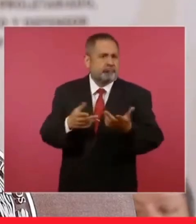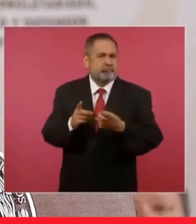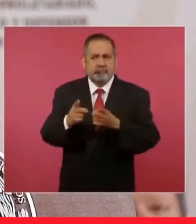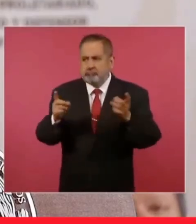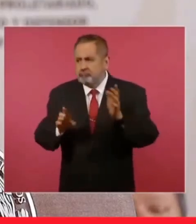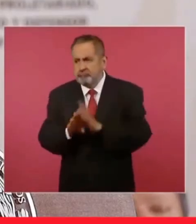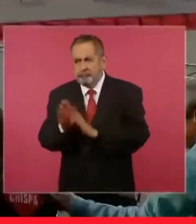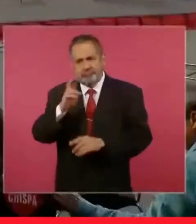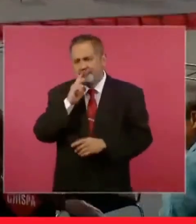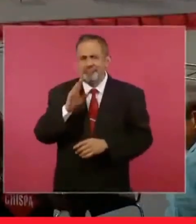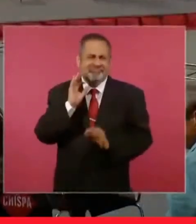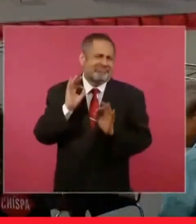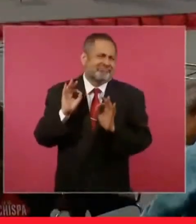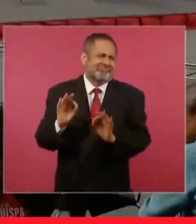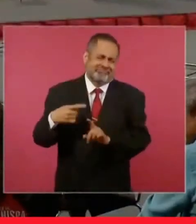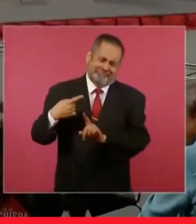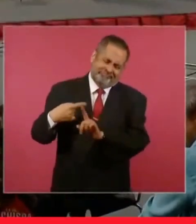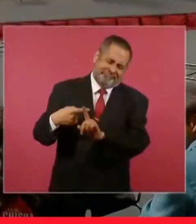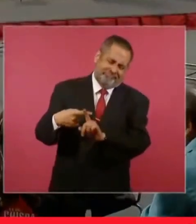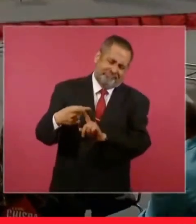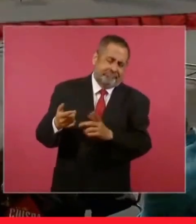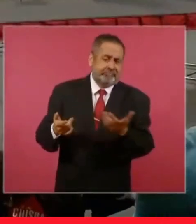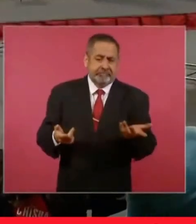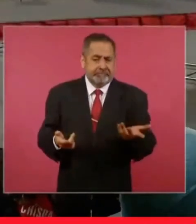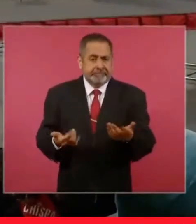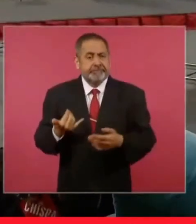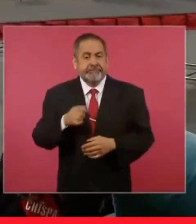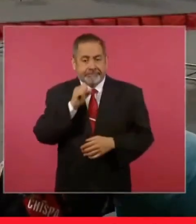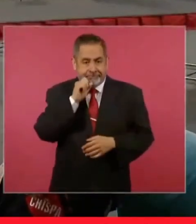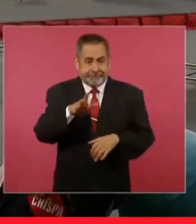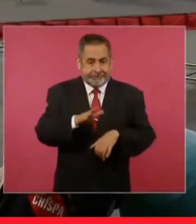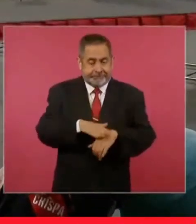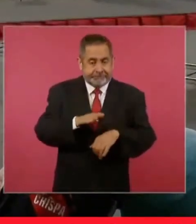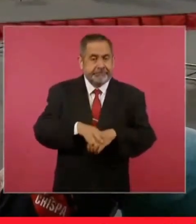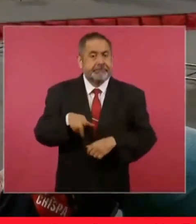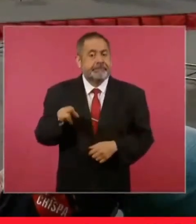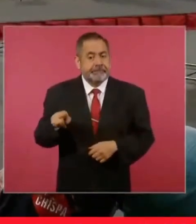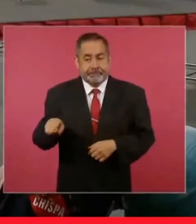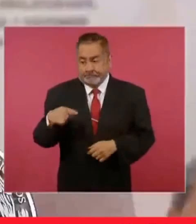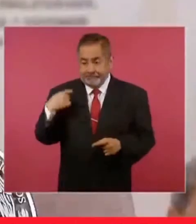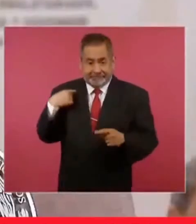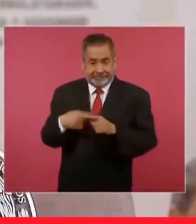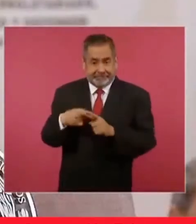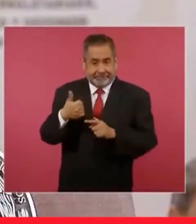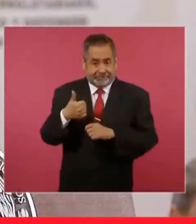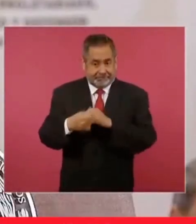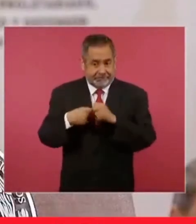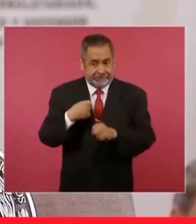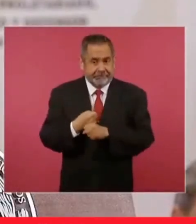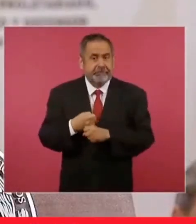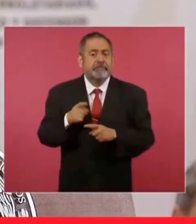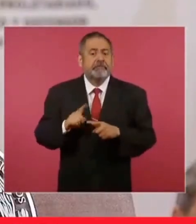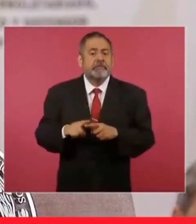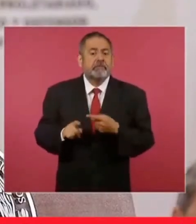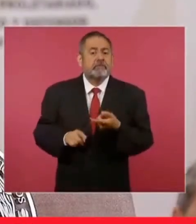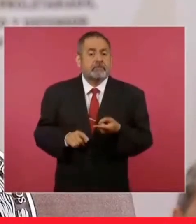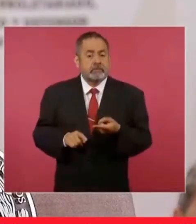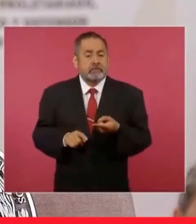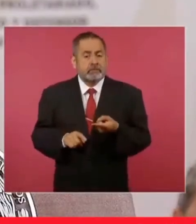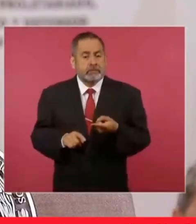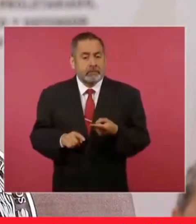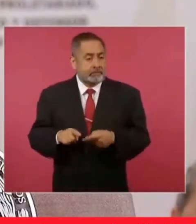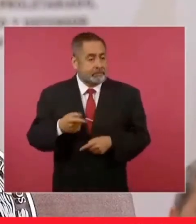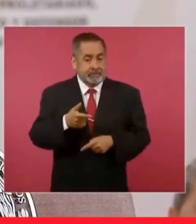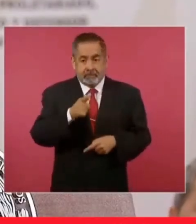no podemos dejar de señalar que en este sexenio no han sido